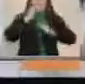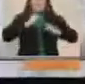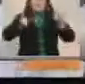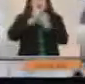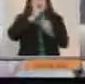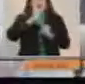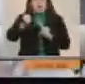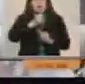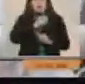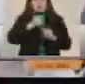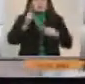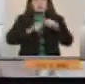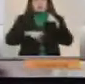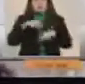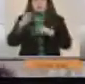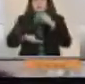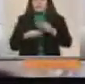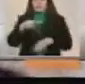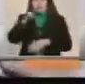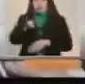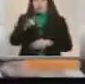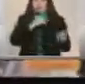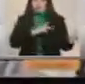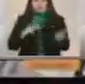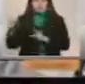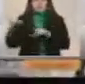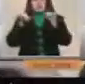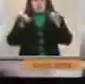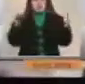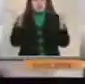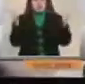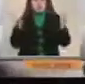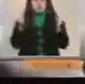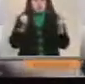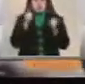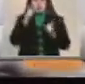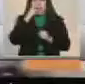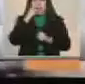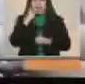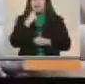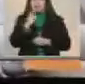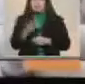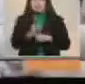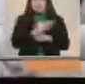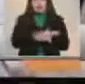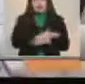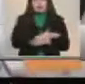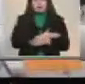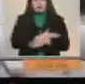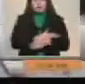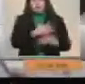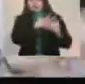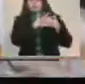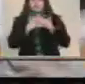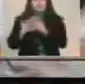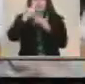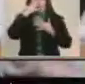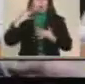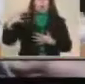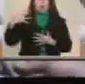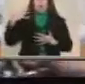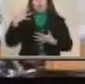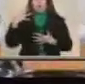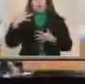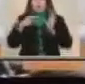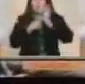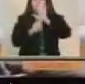pasado Bueno aquí estamos acompañados invitados por el movimiento estudiantil merideño eh Como he dicho creemos que esto es un orgullo de movimiento estudiantil tenemos que